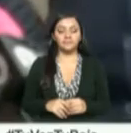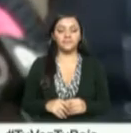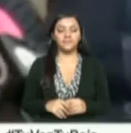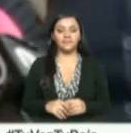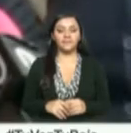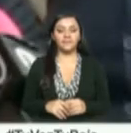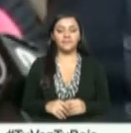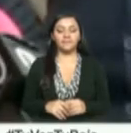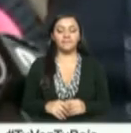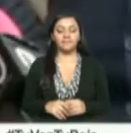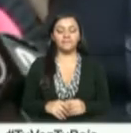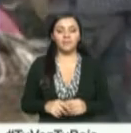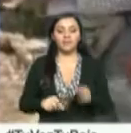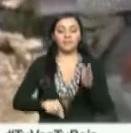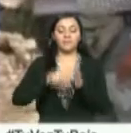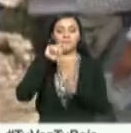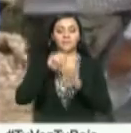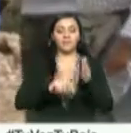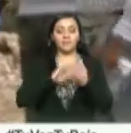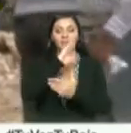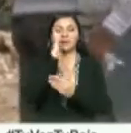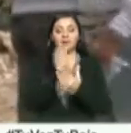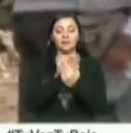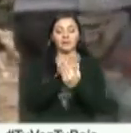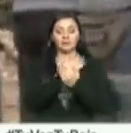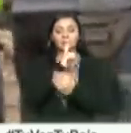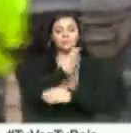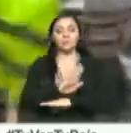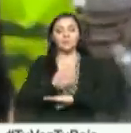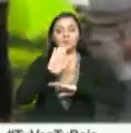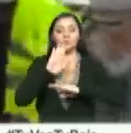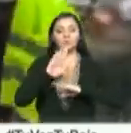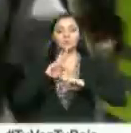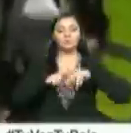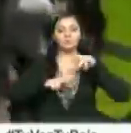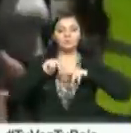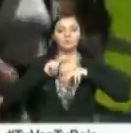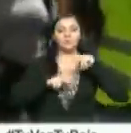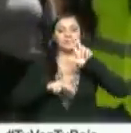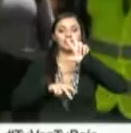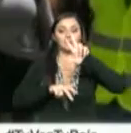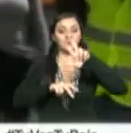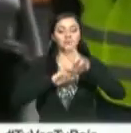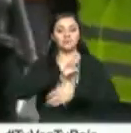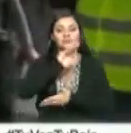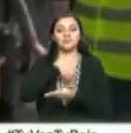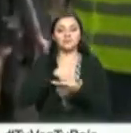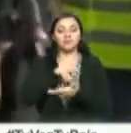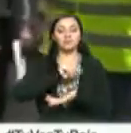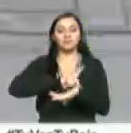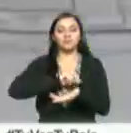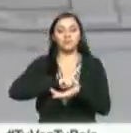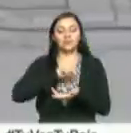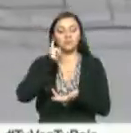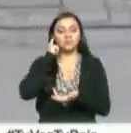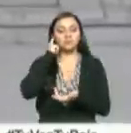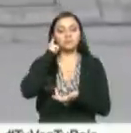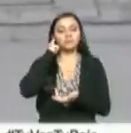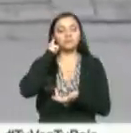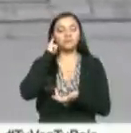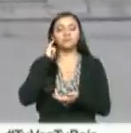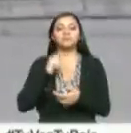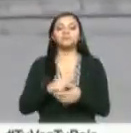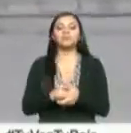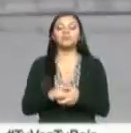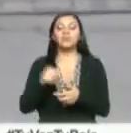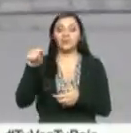Social, IES, firmó un acta compromiso para la construcción de 3 nuevos centros médicos del Seguro Social Campesino.